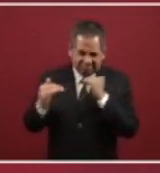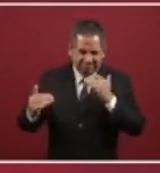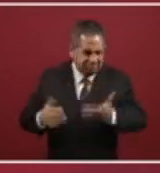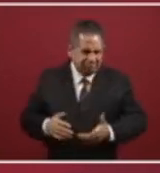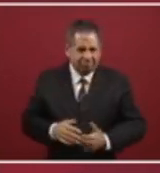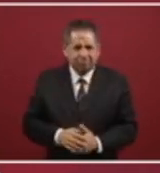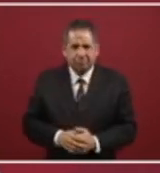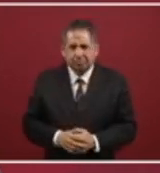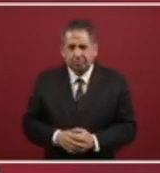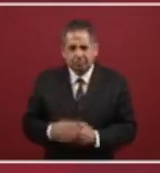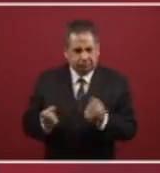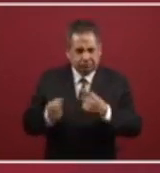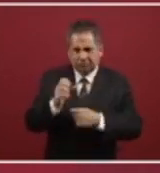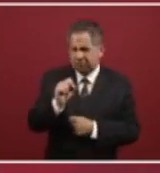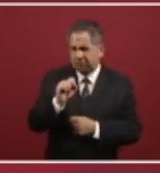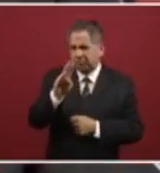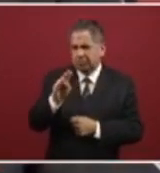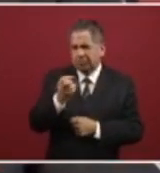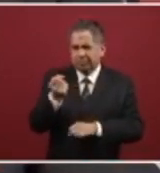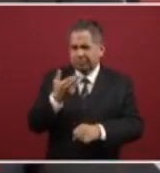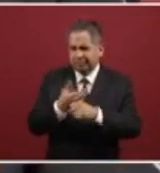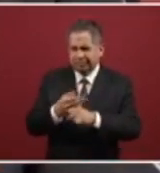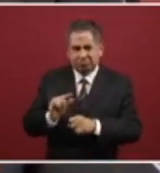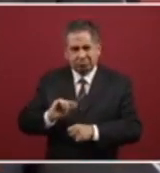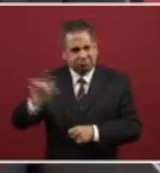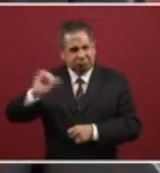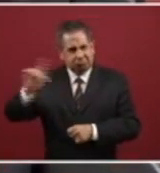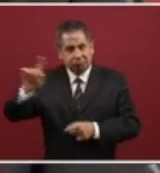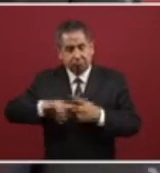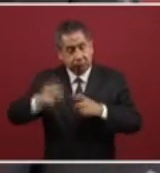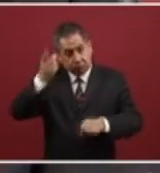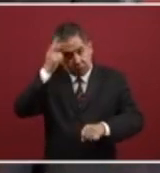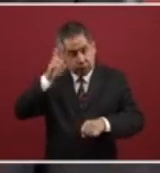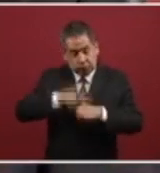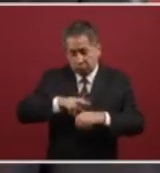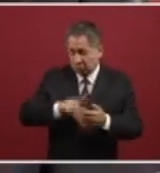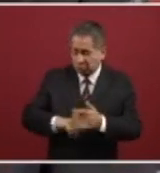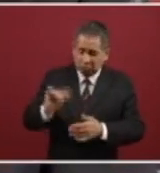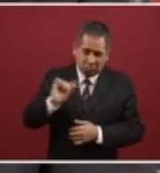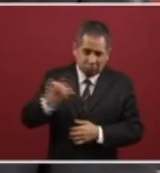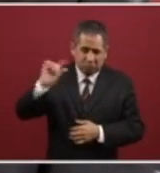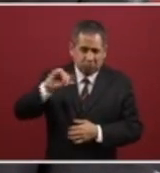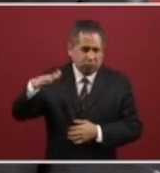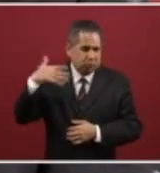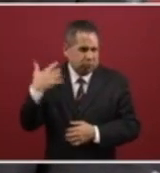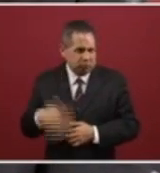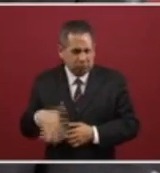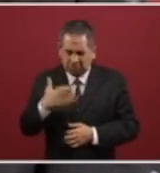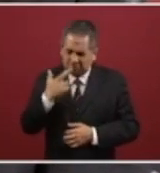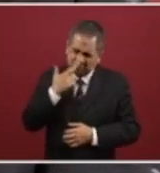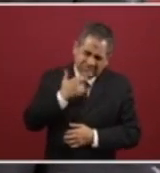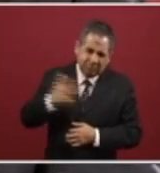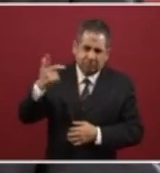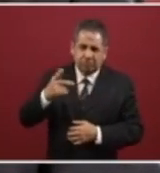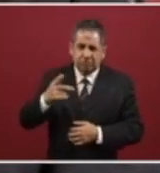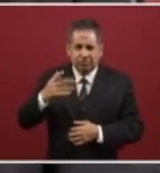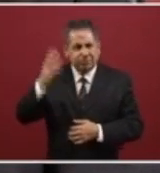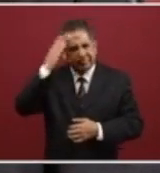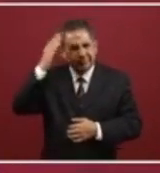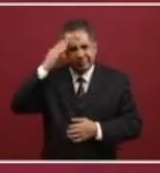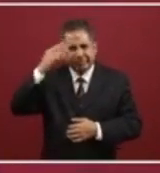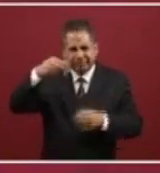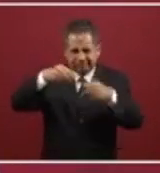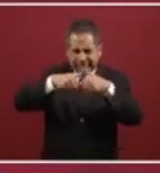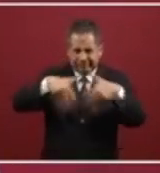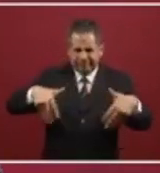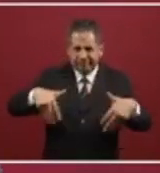muy destacados, directores generales que han sido, yo diría, hasta heroicos, y las jerarquías pues son más bien niveles